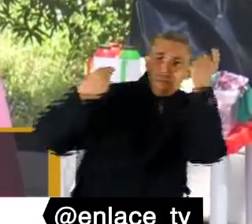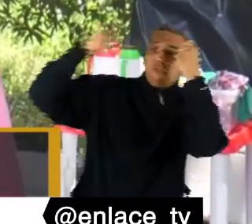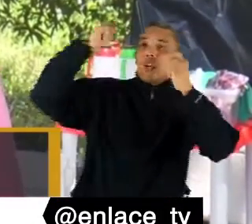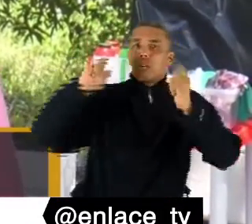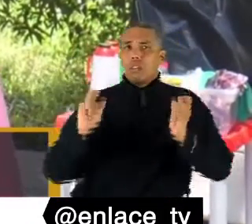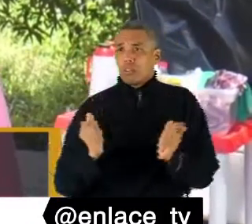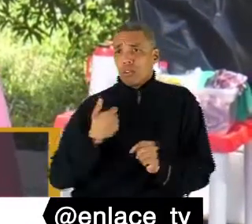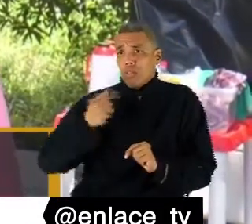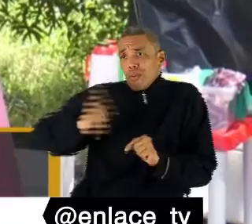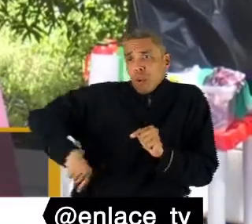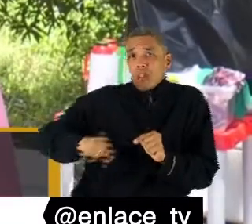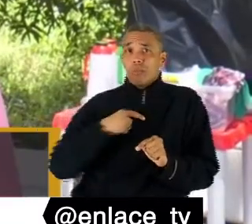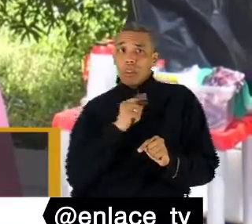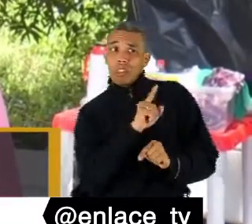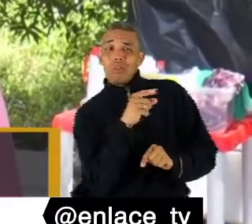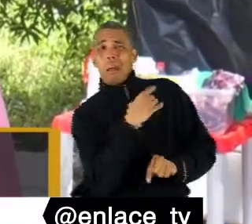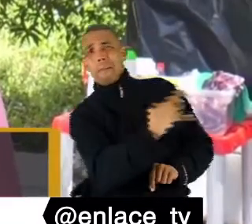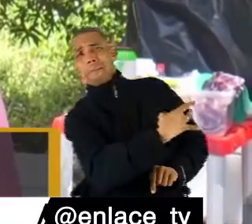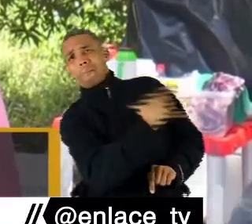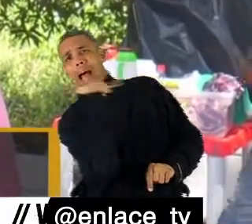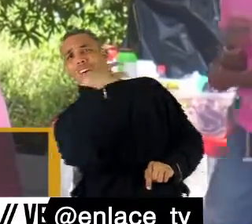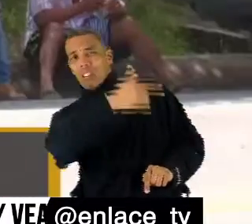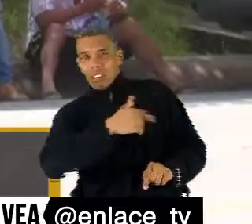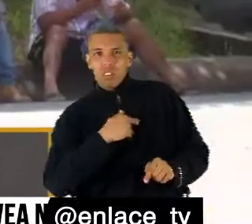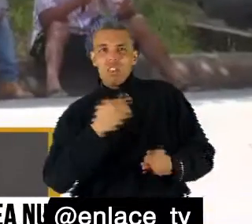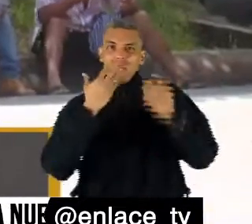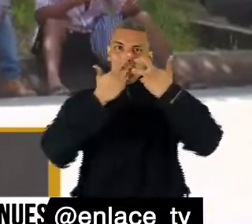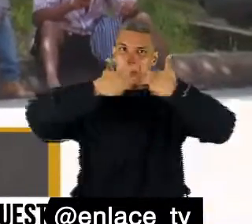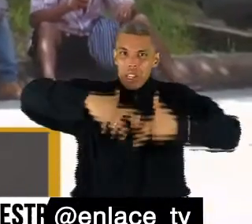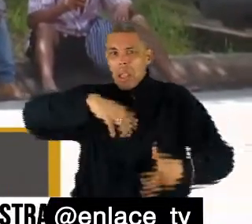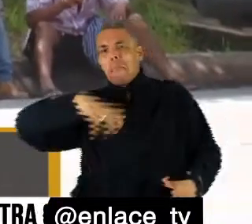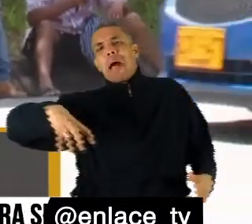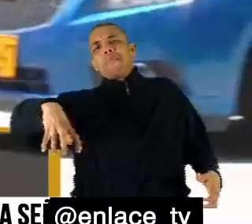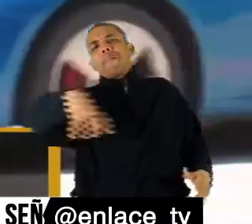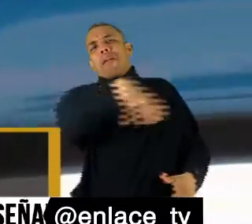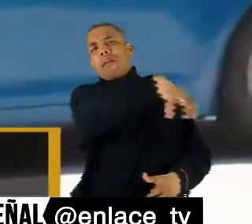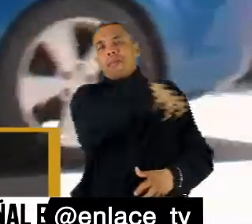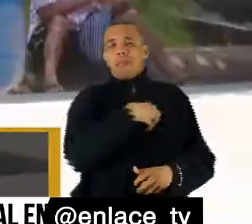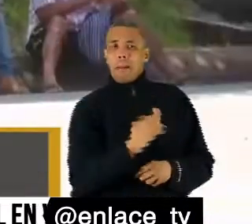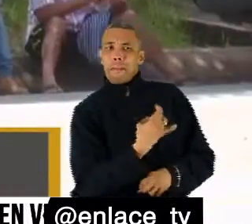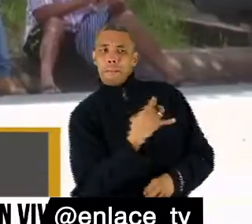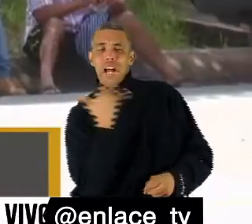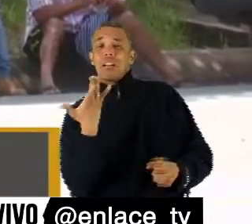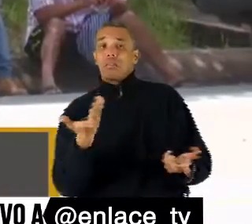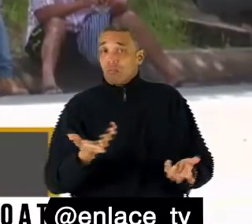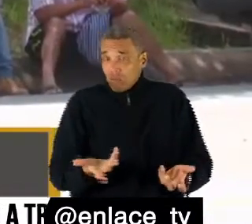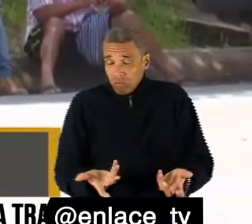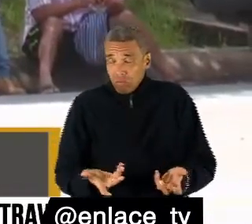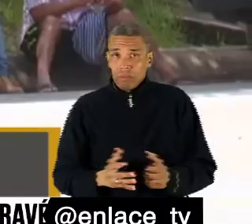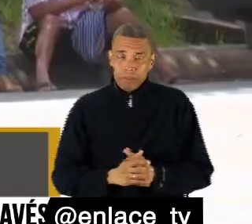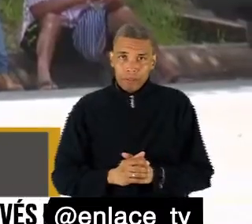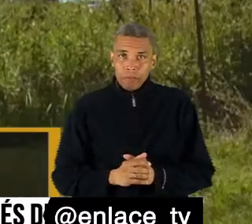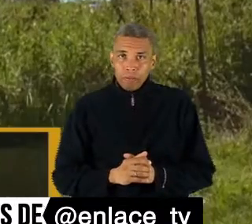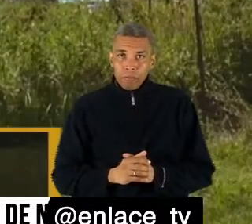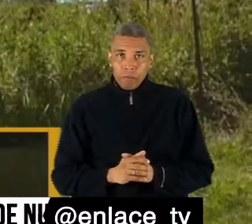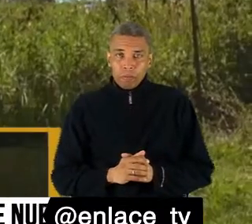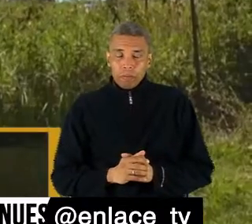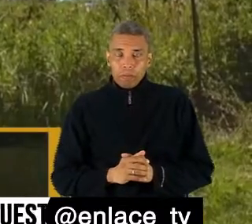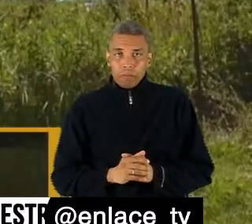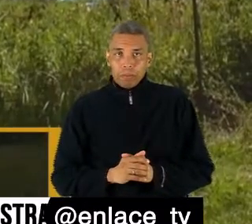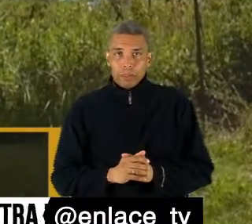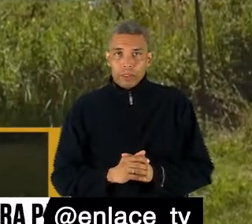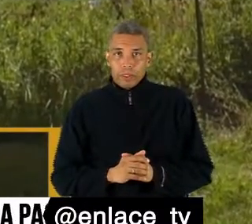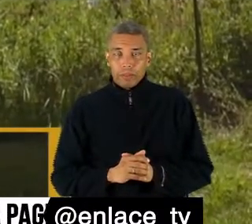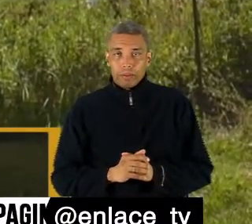competitividad con estos libres comercios y con todo lo que hoy en el país existe. La organización de la Minga tiene clara su posición frente al proceso